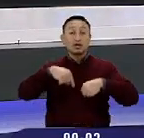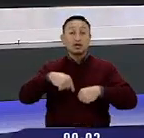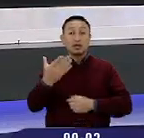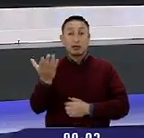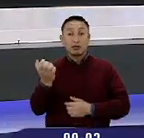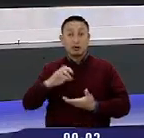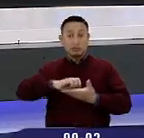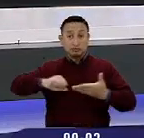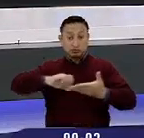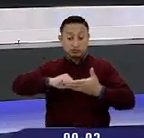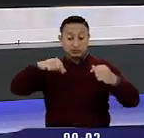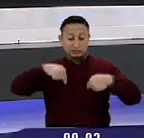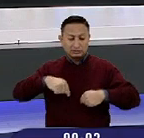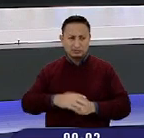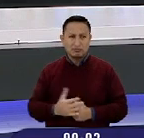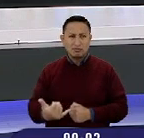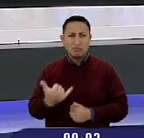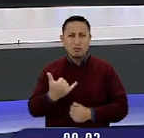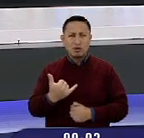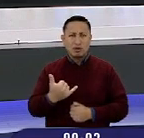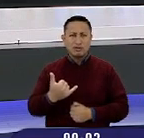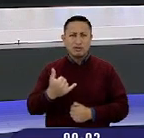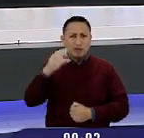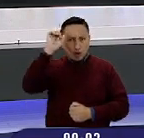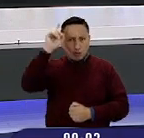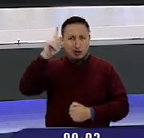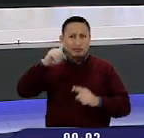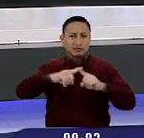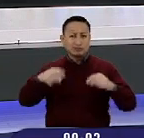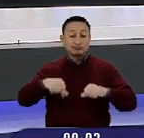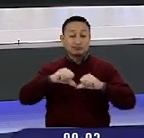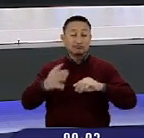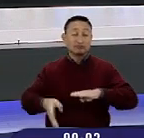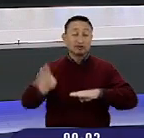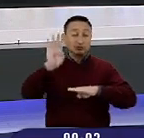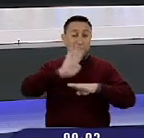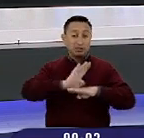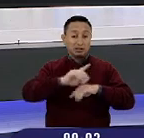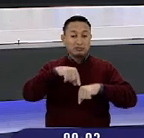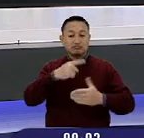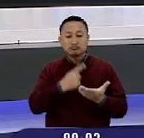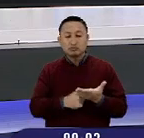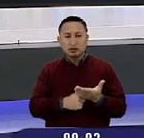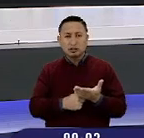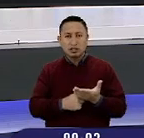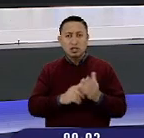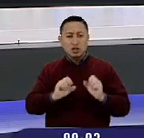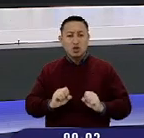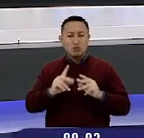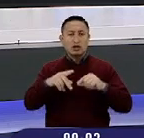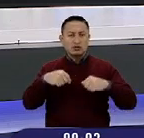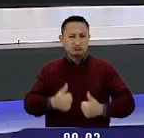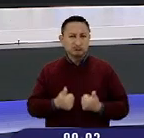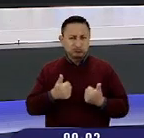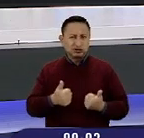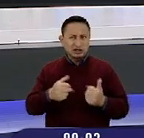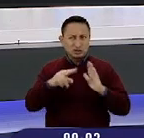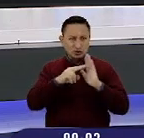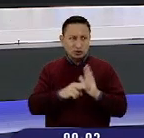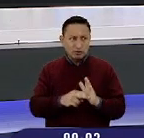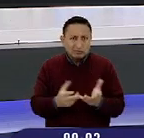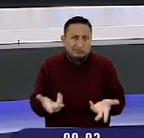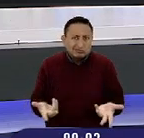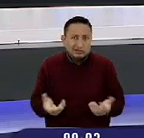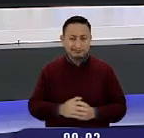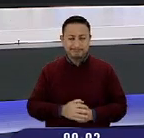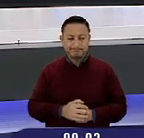y Ecopaís ha generado múltiples reacciones en la Asamblea Nacional, donde se debate la oportunidad y la eficiencia de esta medida.